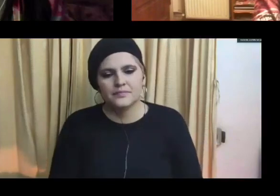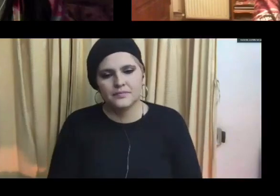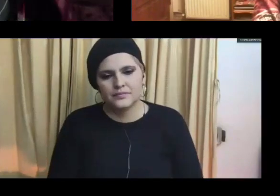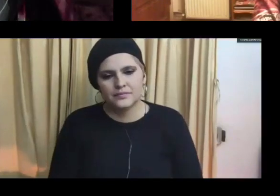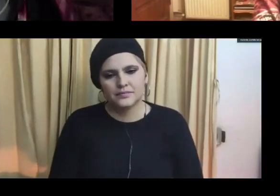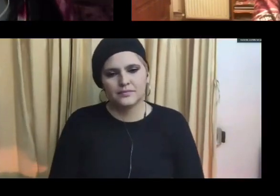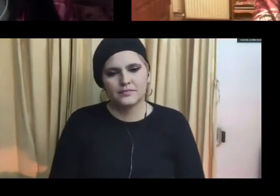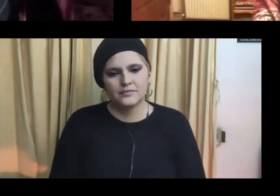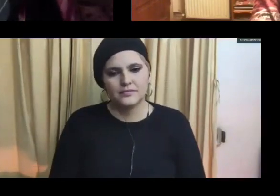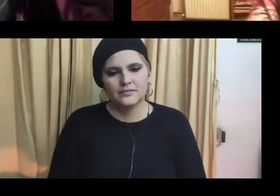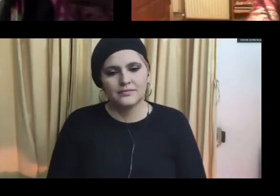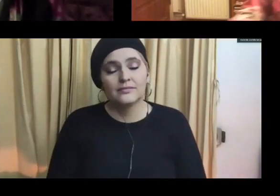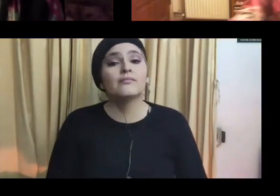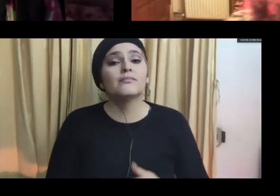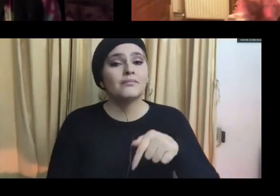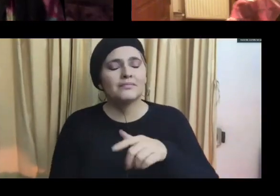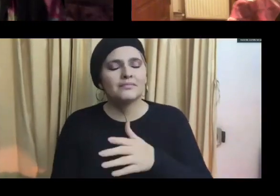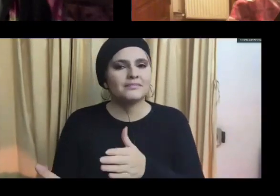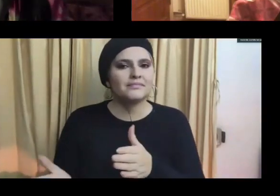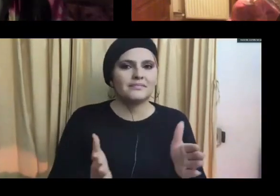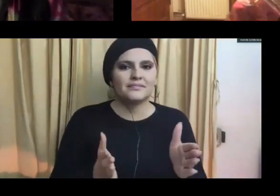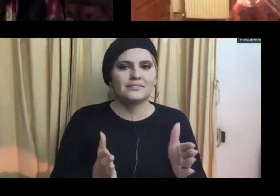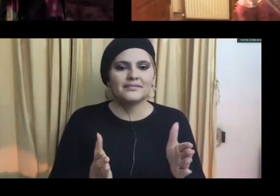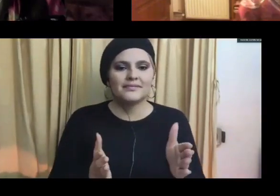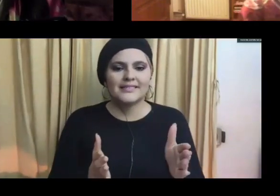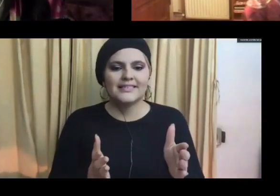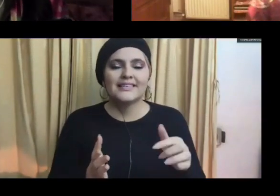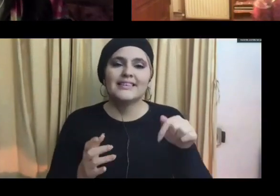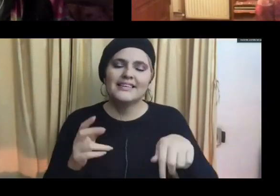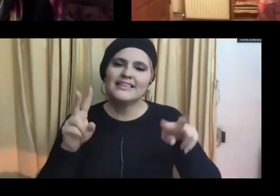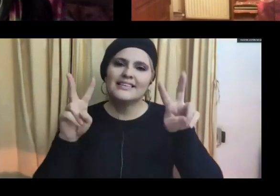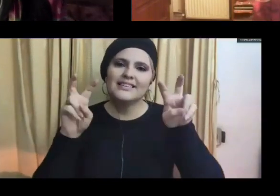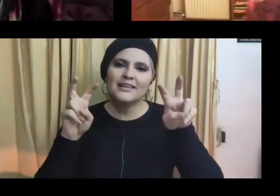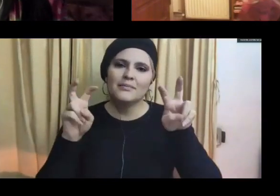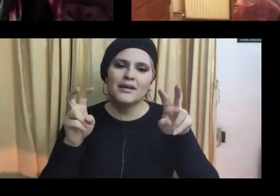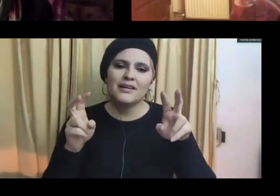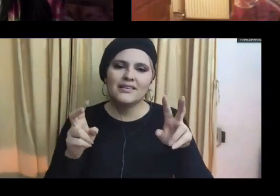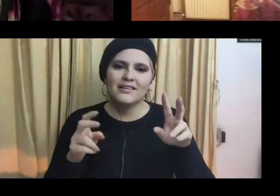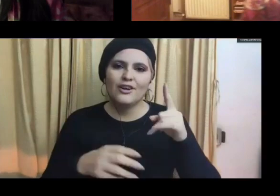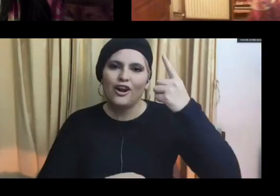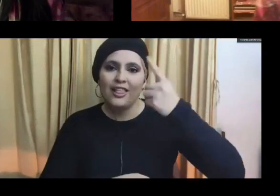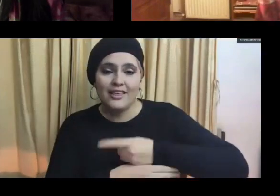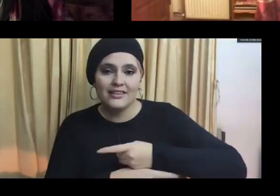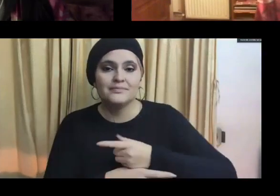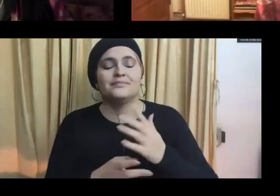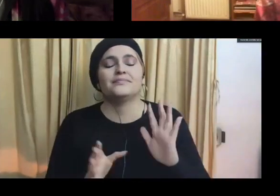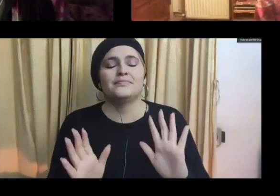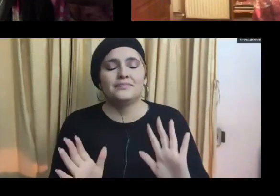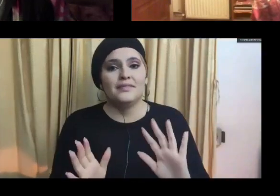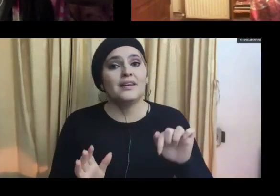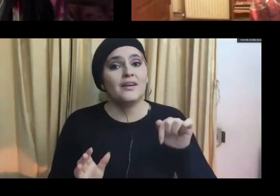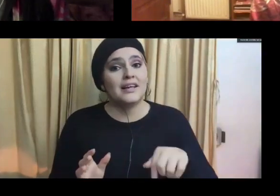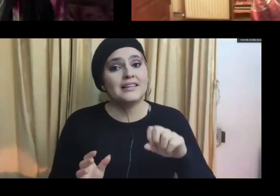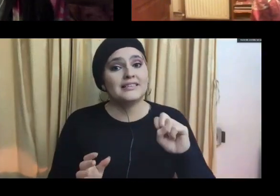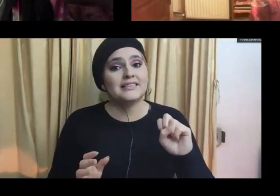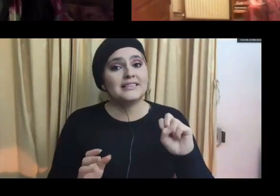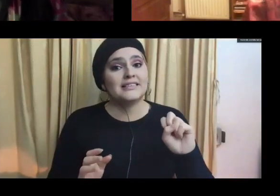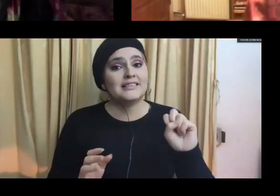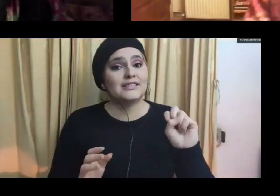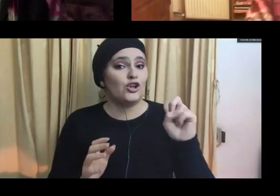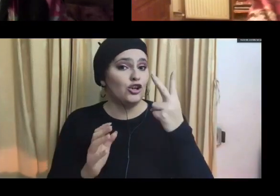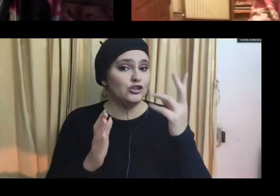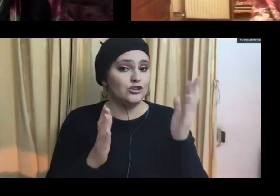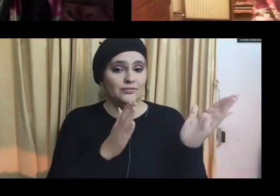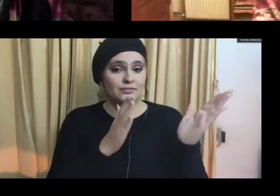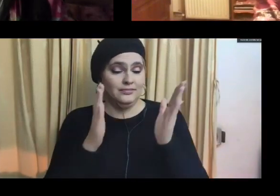a retomar camino para la jornada en la que estamos ahora. Estamos entonces, recordar que estamos en la sesión 2, ¿cierto? En el día